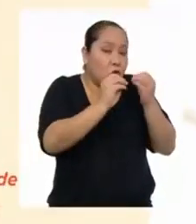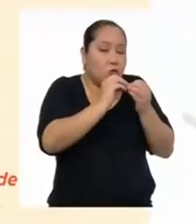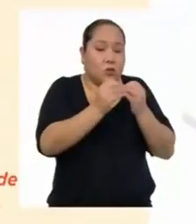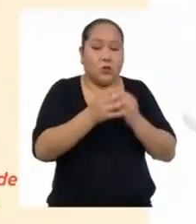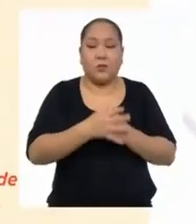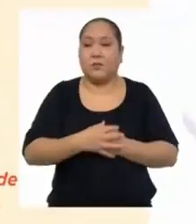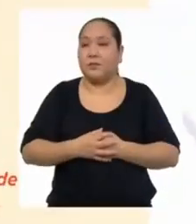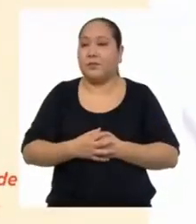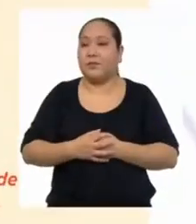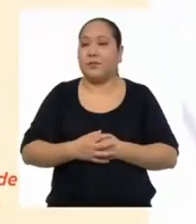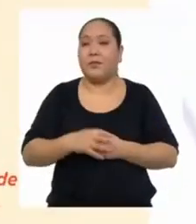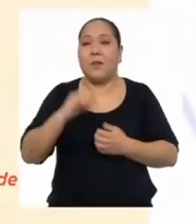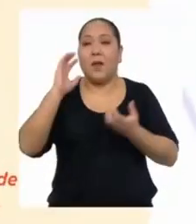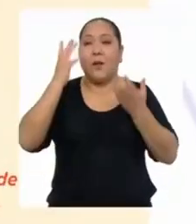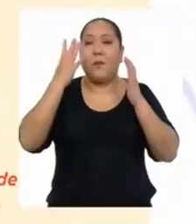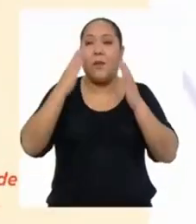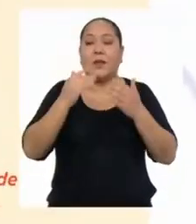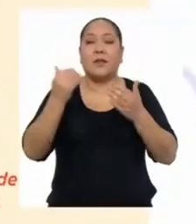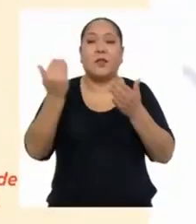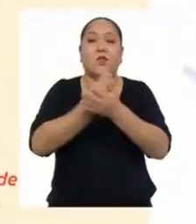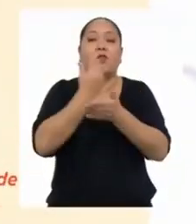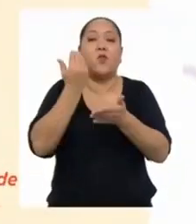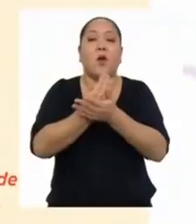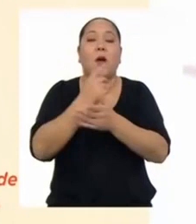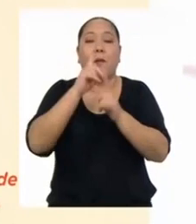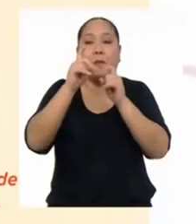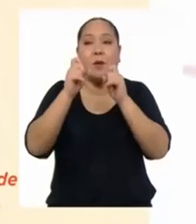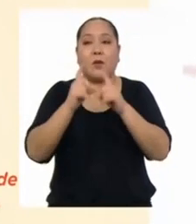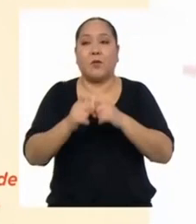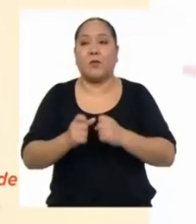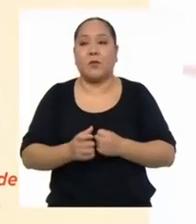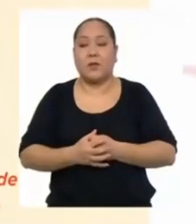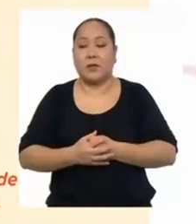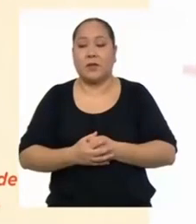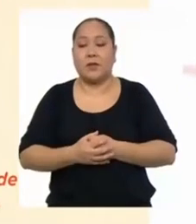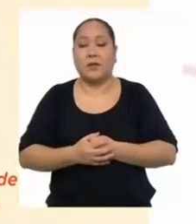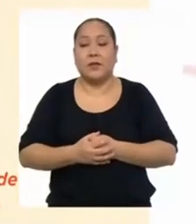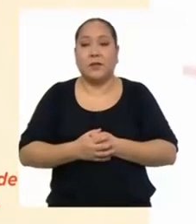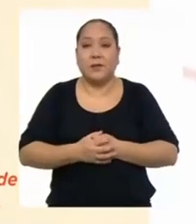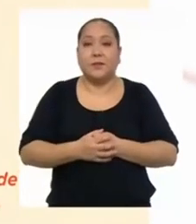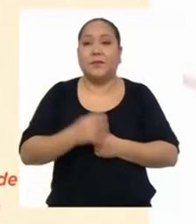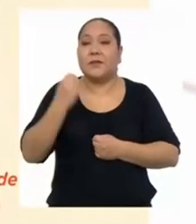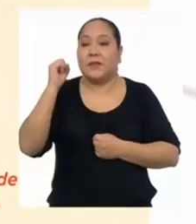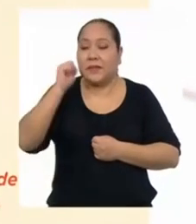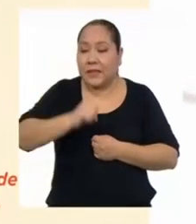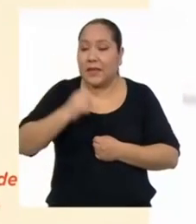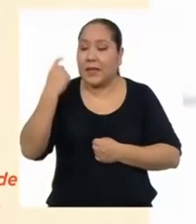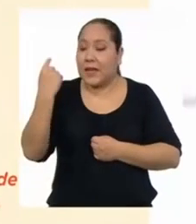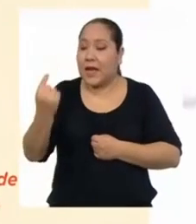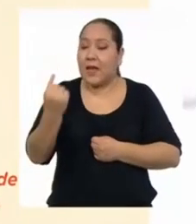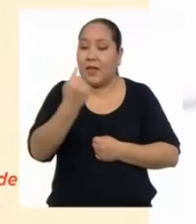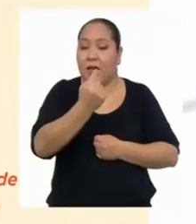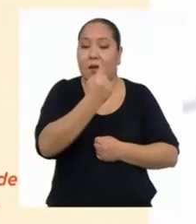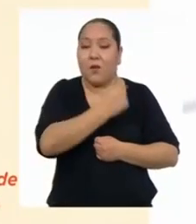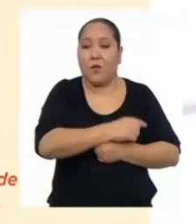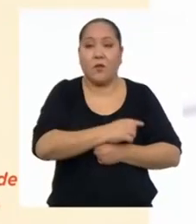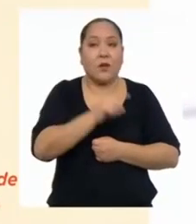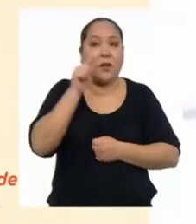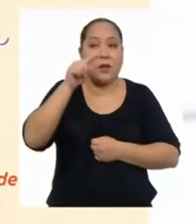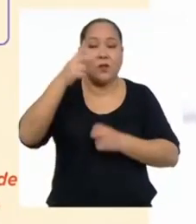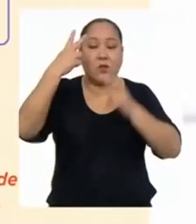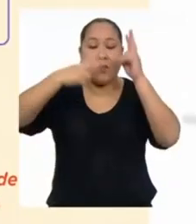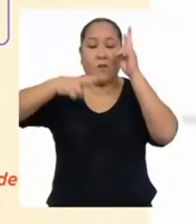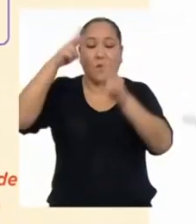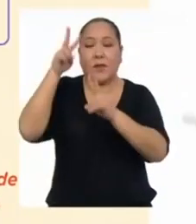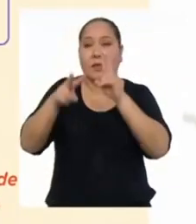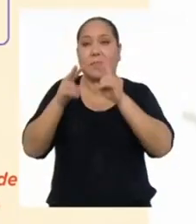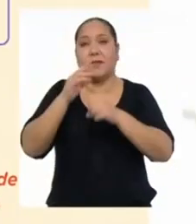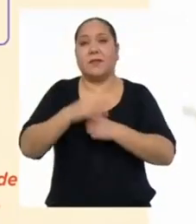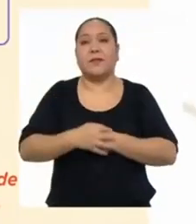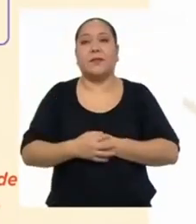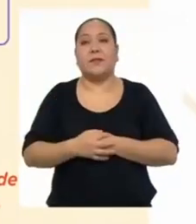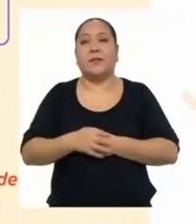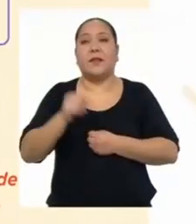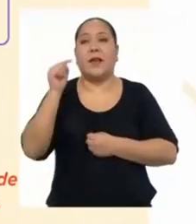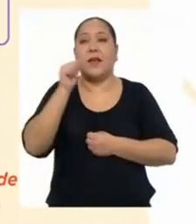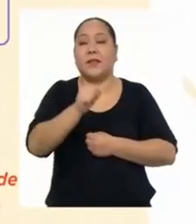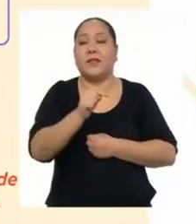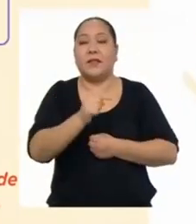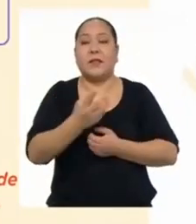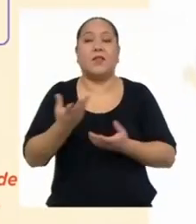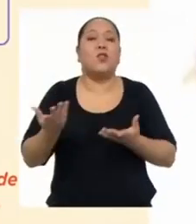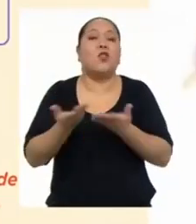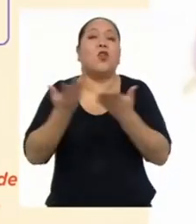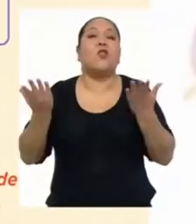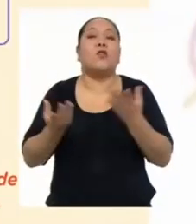Parece que usaremos nuevas preguntas. Así es, cada una de las que ves en pantalla. ¿Dónde y